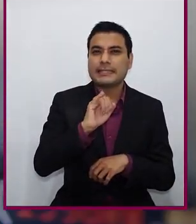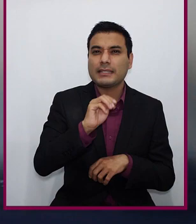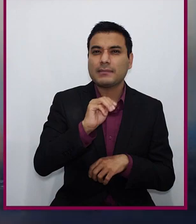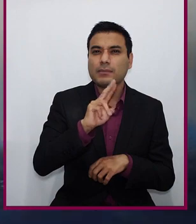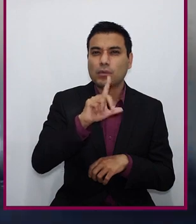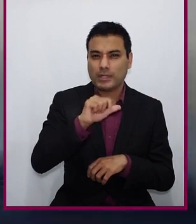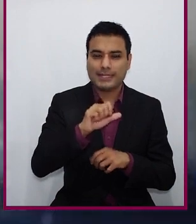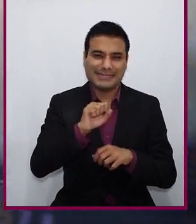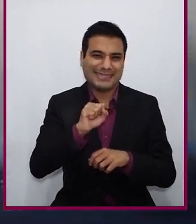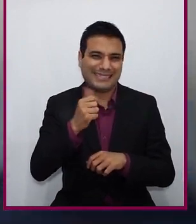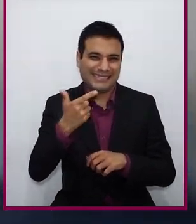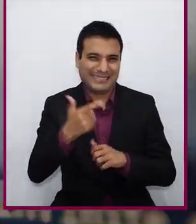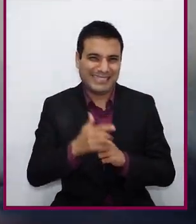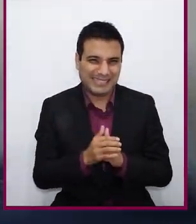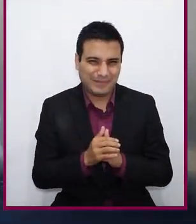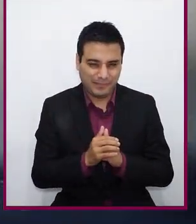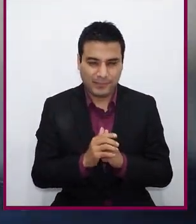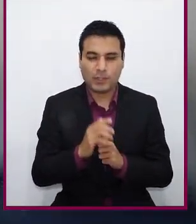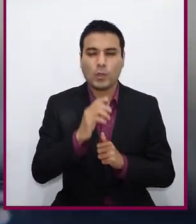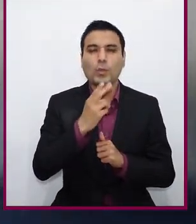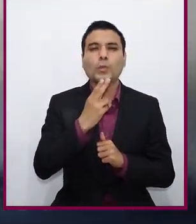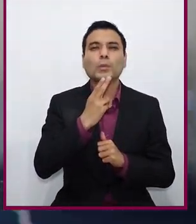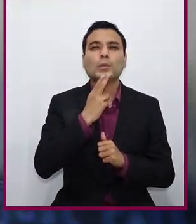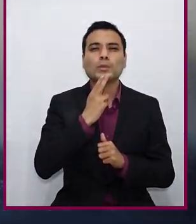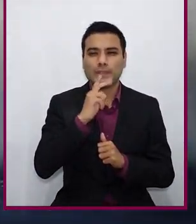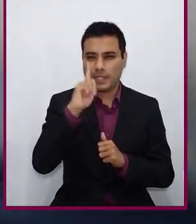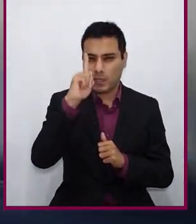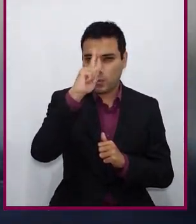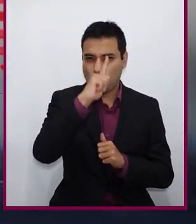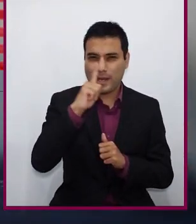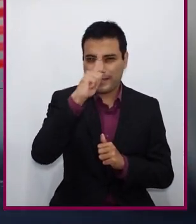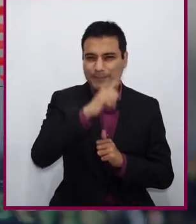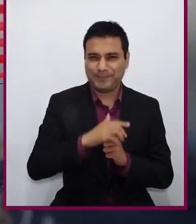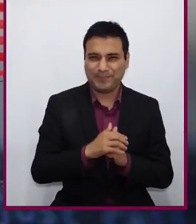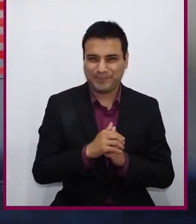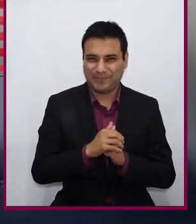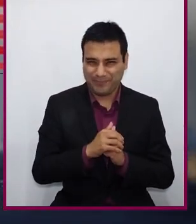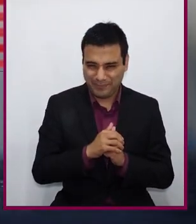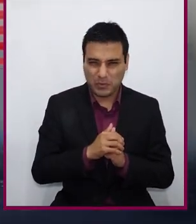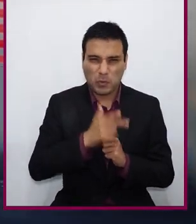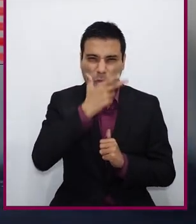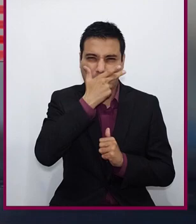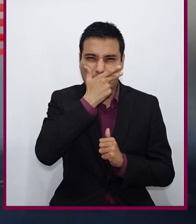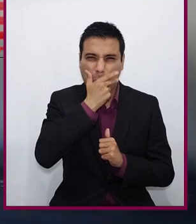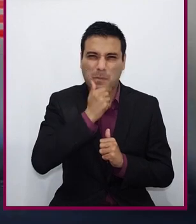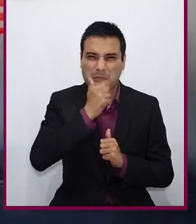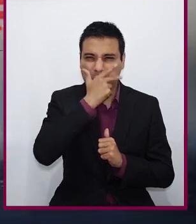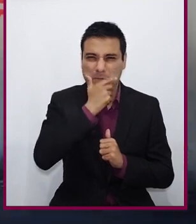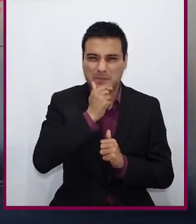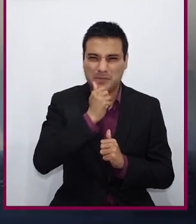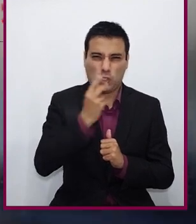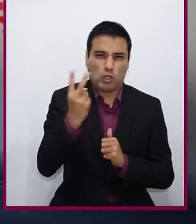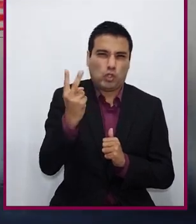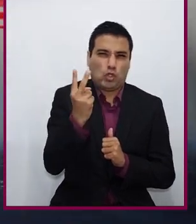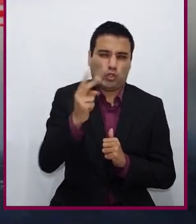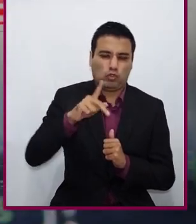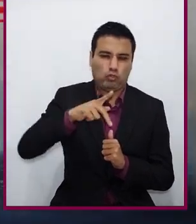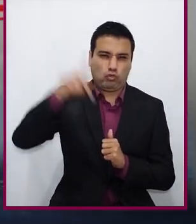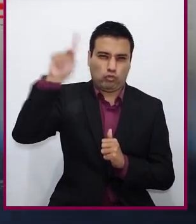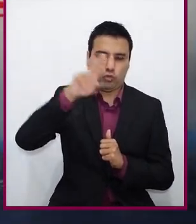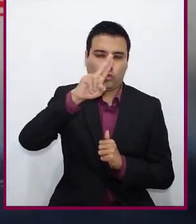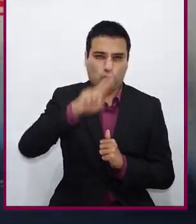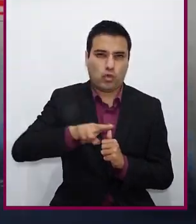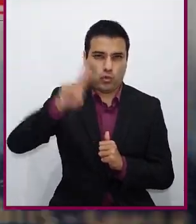tiene sus orígenes desde 1967 con un programa que se llamaba simular 67 que está un